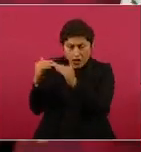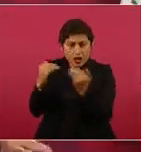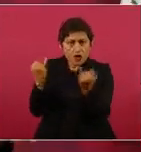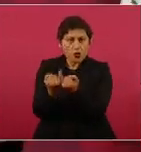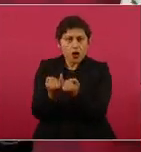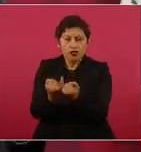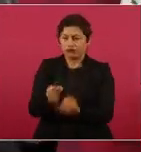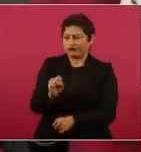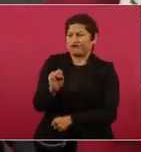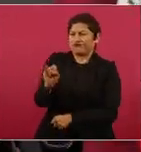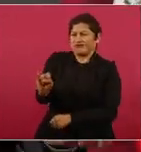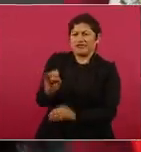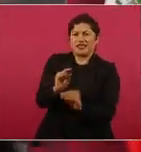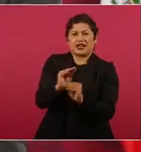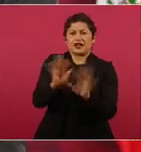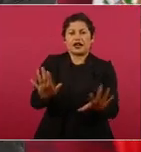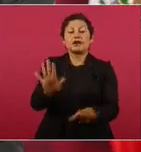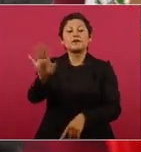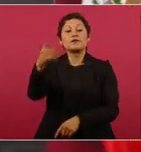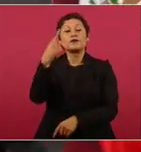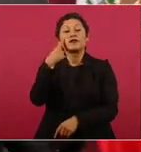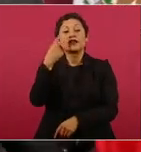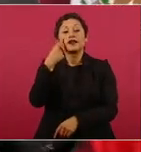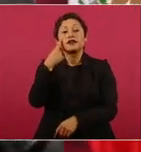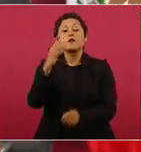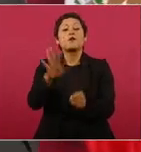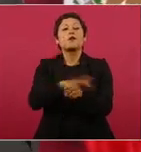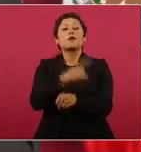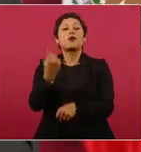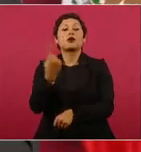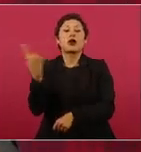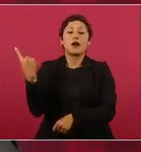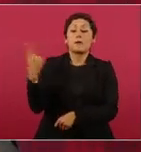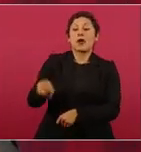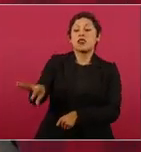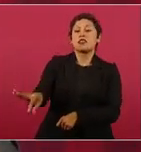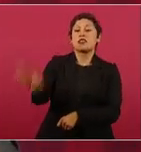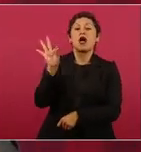Empezando porque ya no hay dedazo.